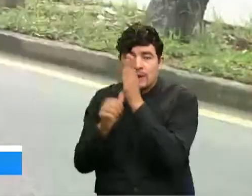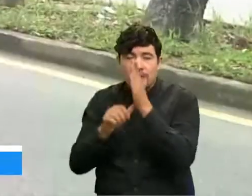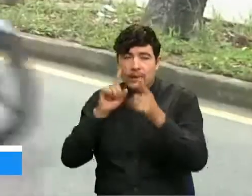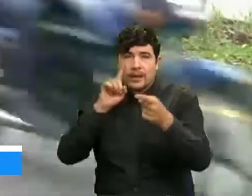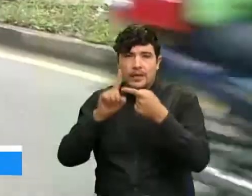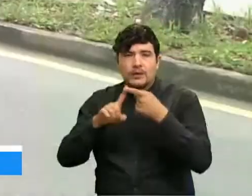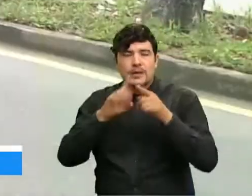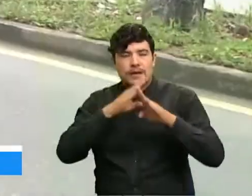ilegal en la ciudad